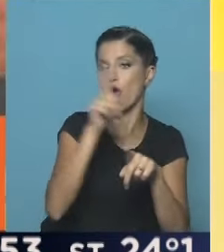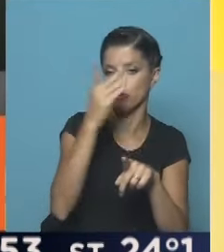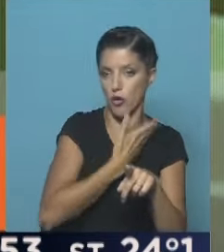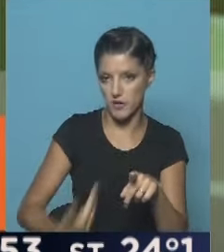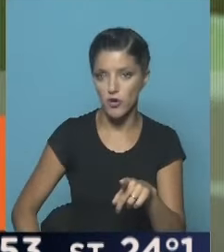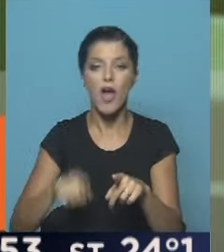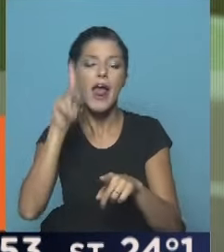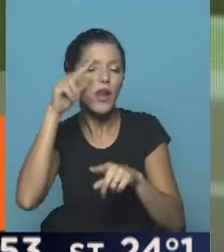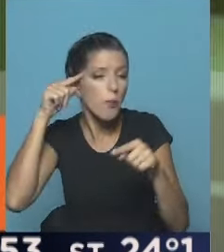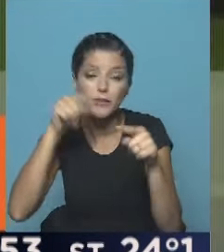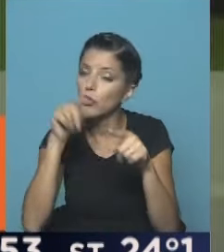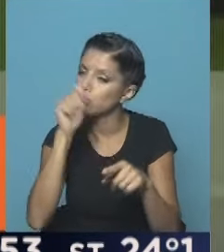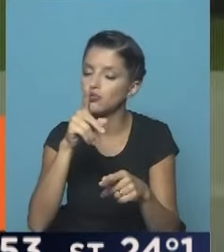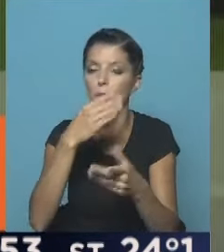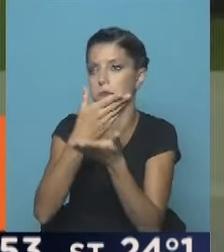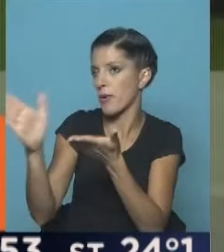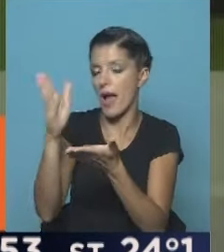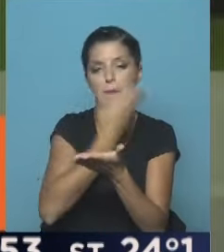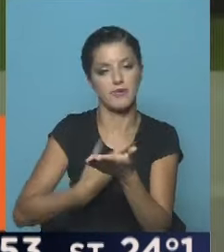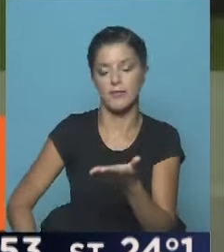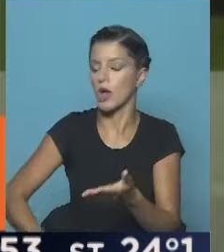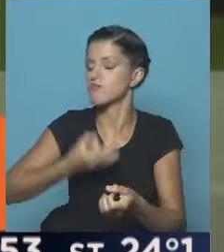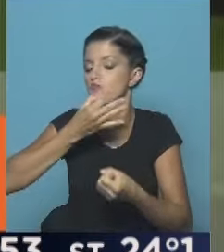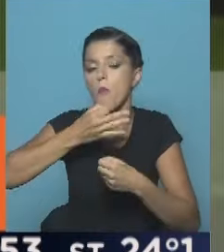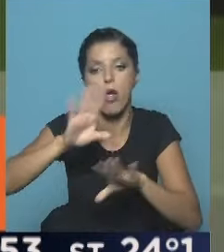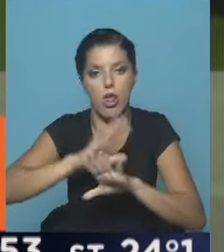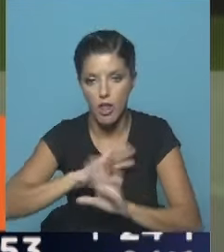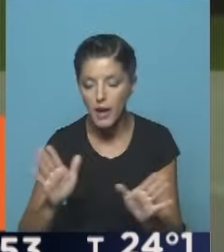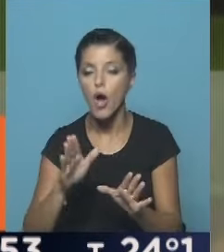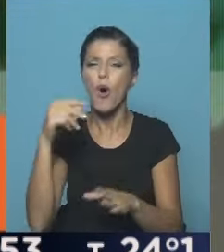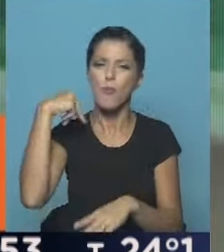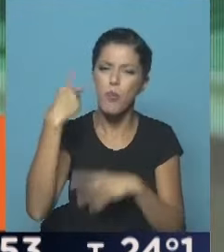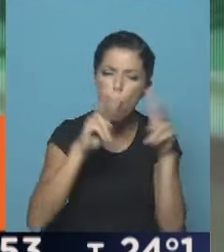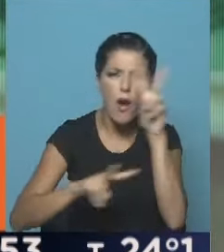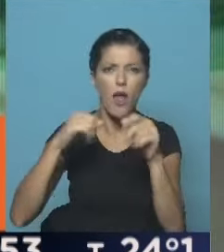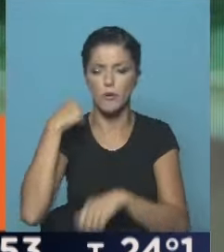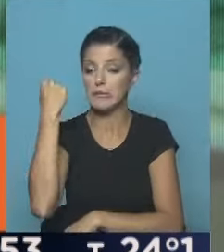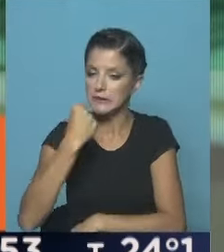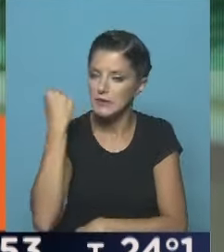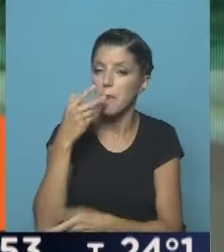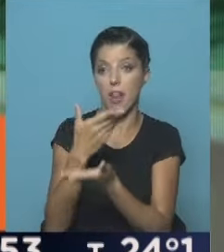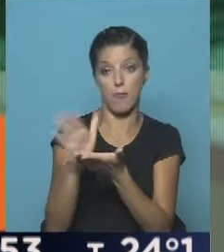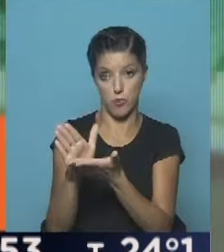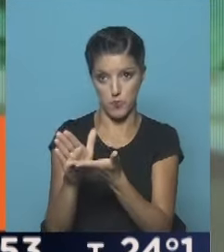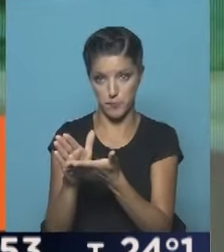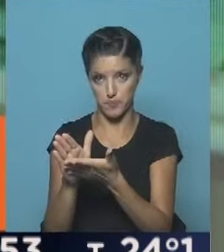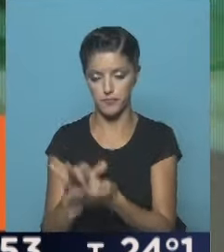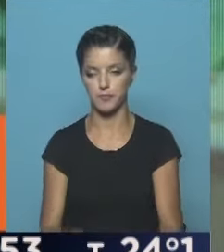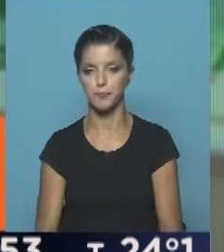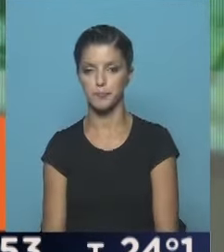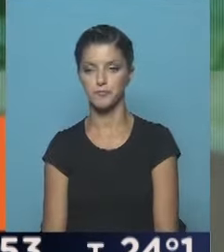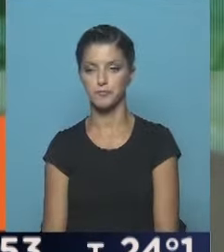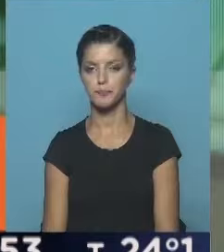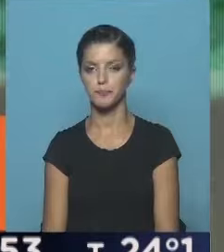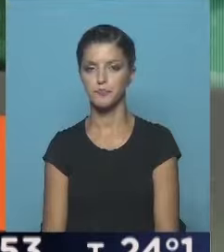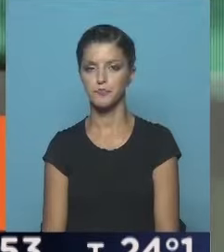acomodar lugar a sacar a Maduro del gobierno. Es decir, están intentando todo lo posible. En esta instancia que se da ahora, donde,